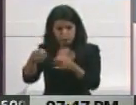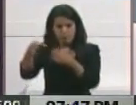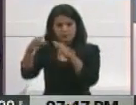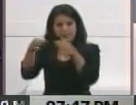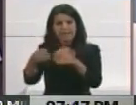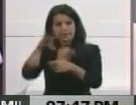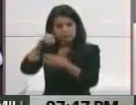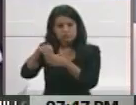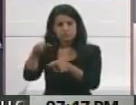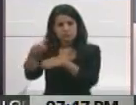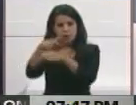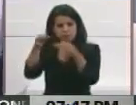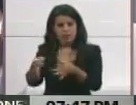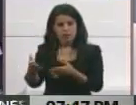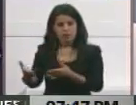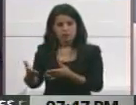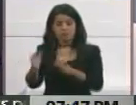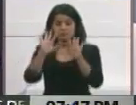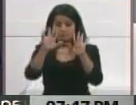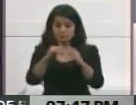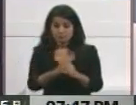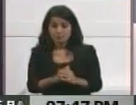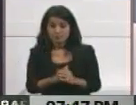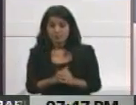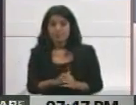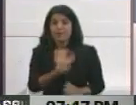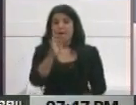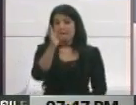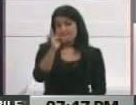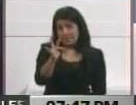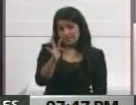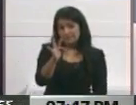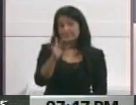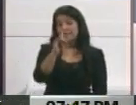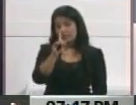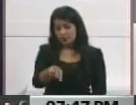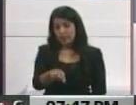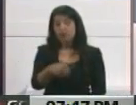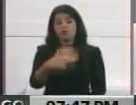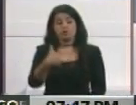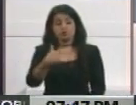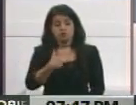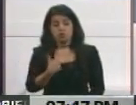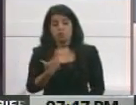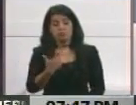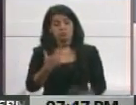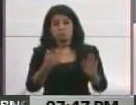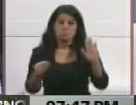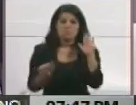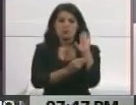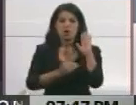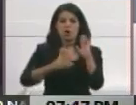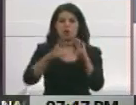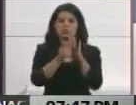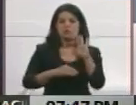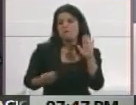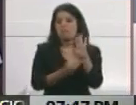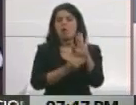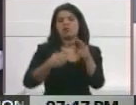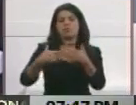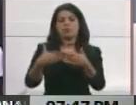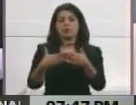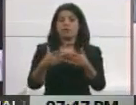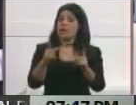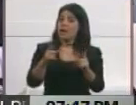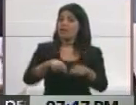ocurre cuando de manera hostil se atenta contra la Constitución todo ellos son tipos